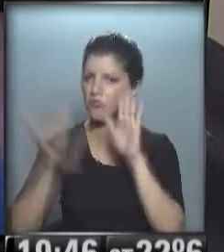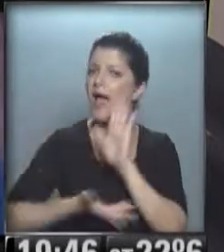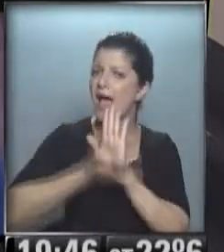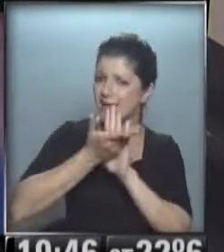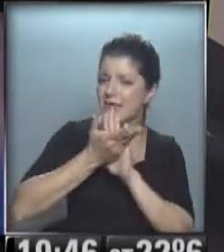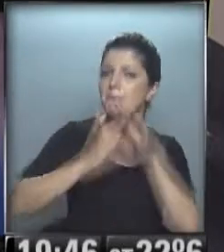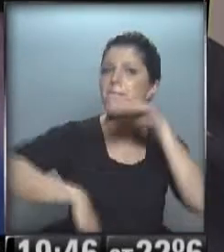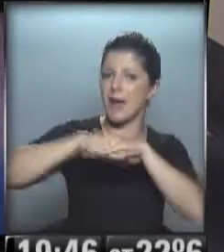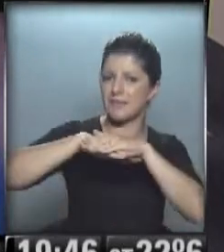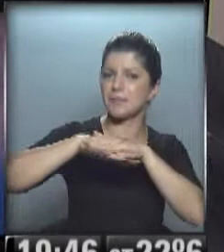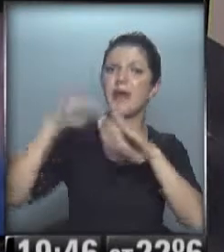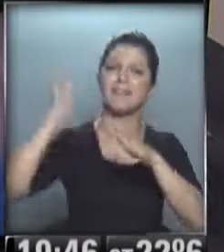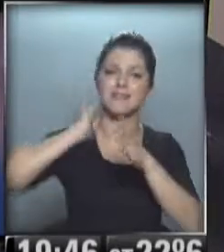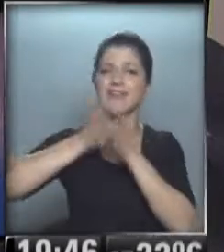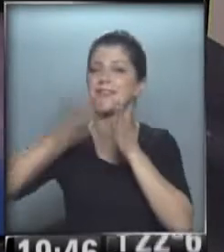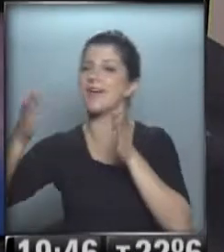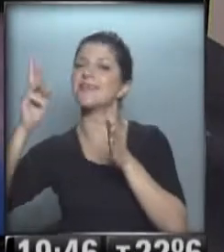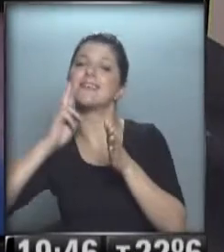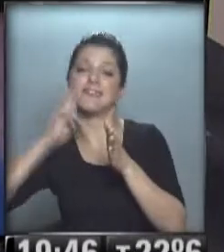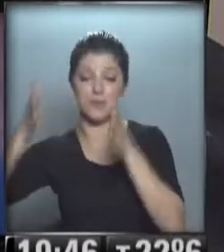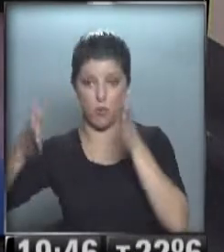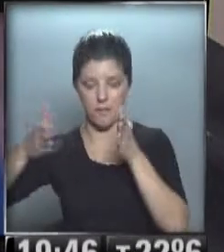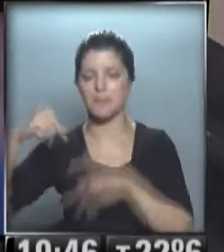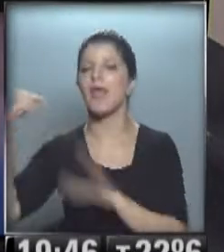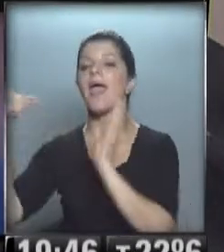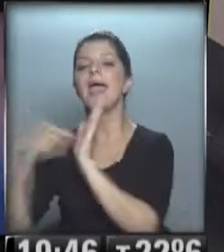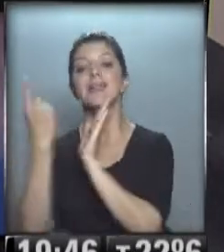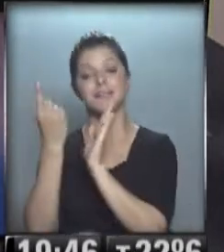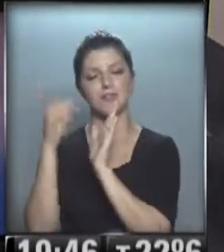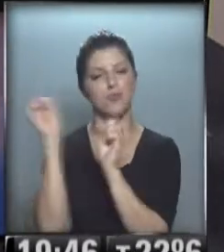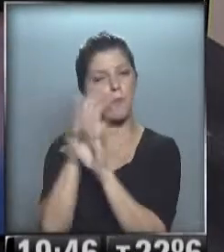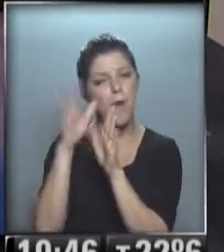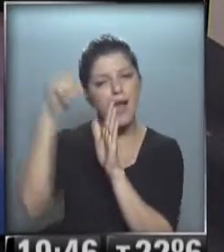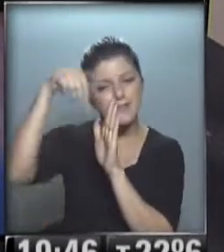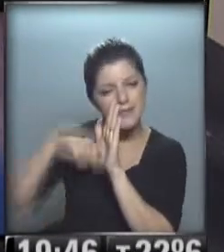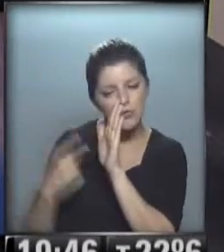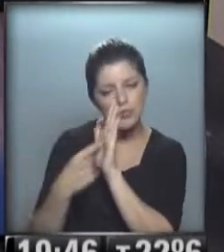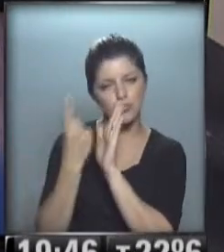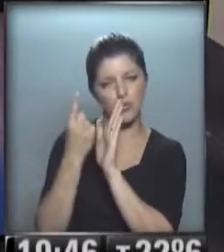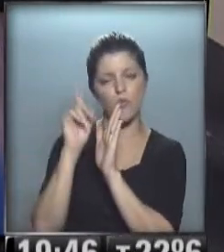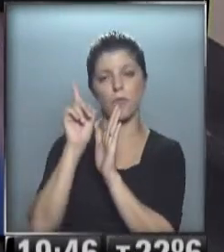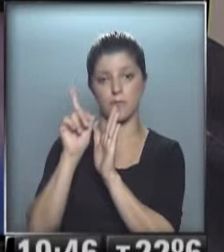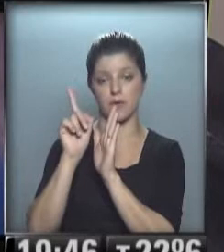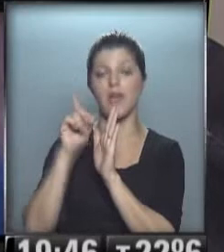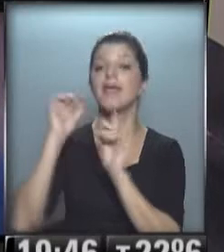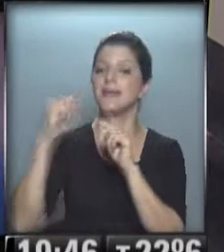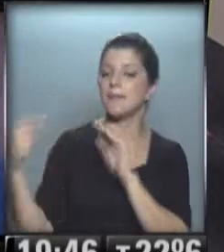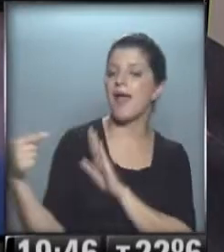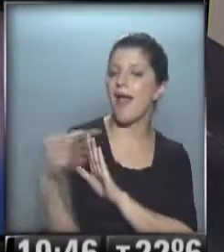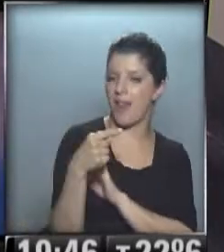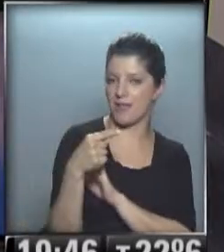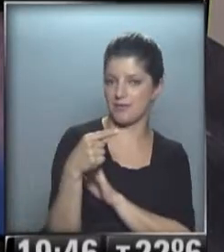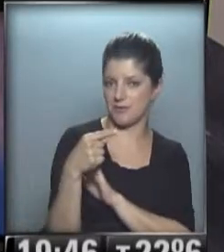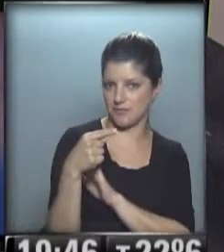de 16 a 19 grados. En la zona central el mal tiempo se va a concentrar en el centro y sur de la provincia de Buenos Aires y también en el este de